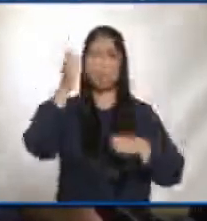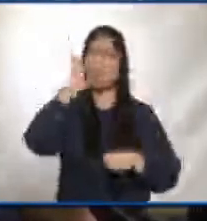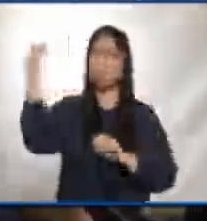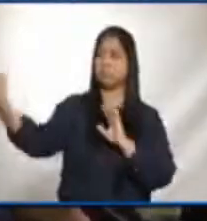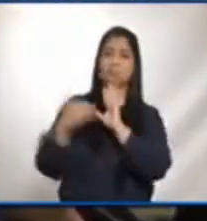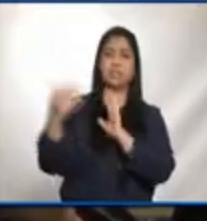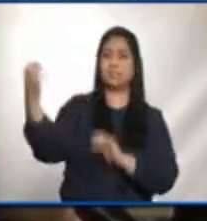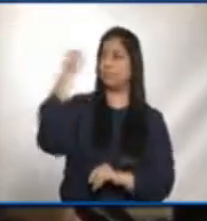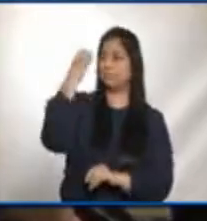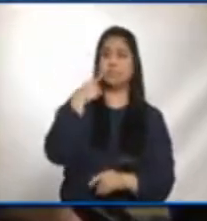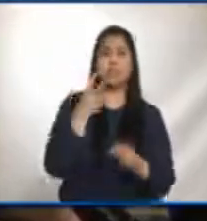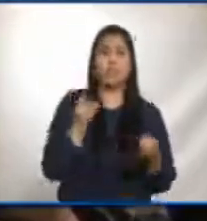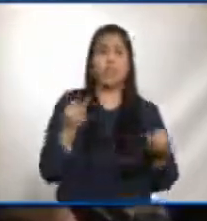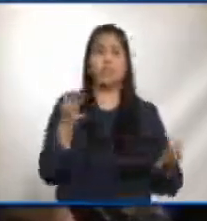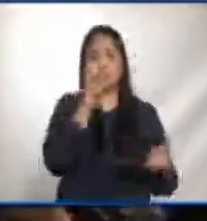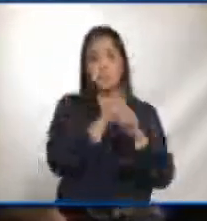fecha y con la cantidad.